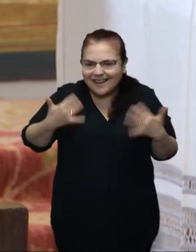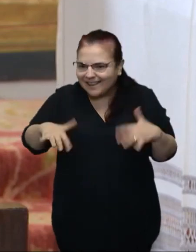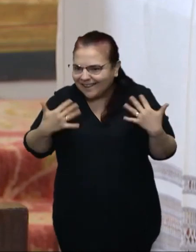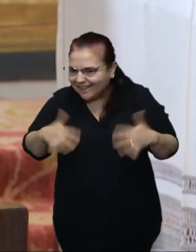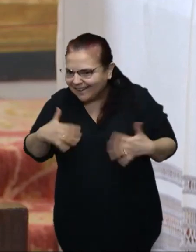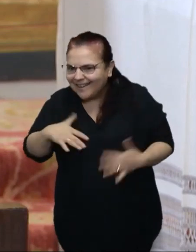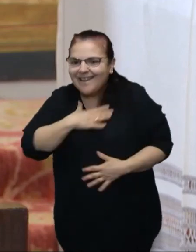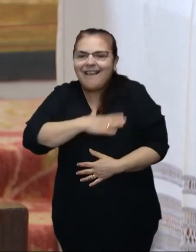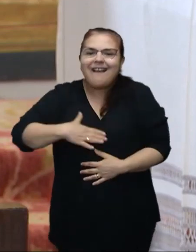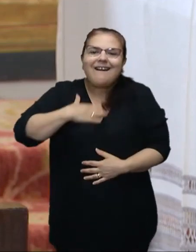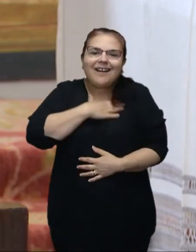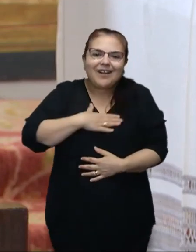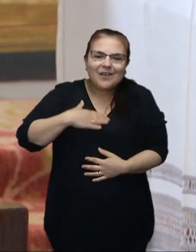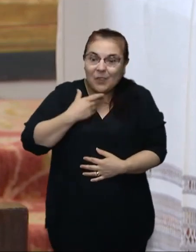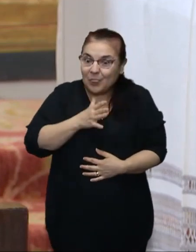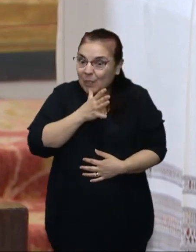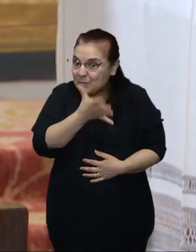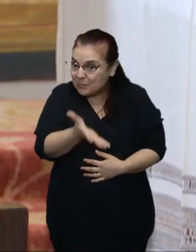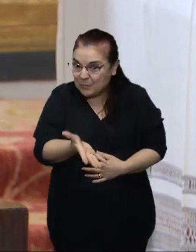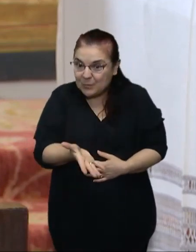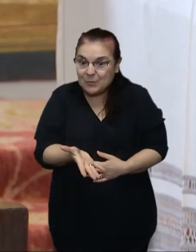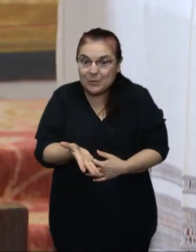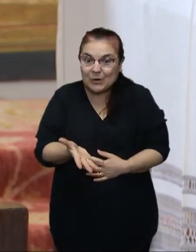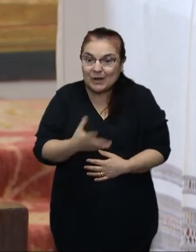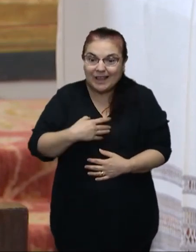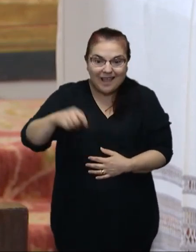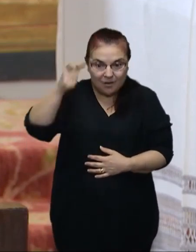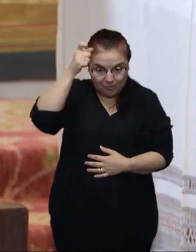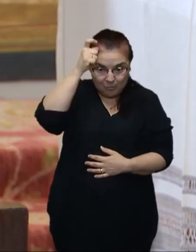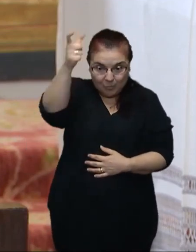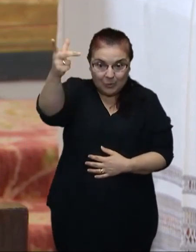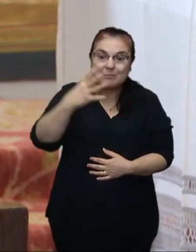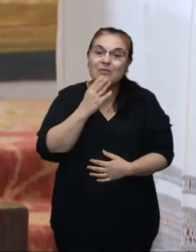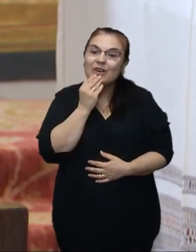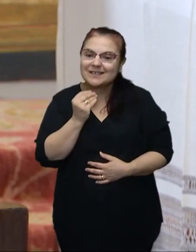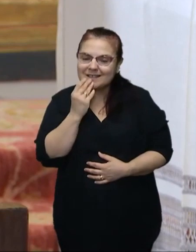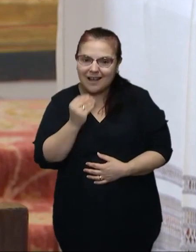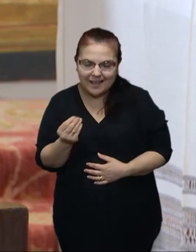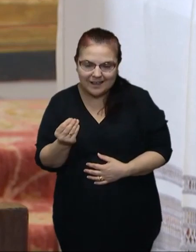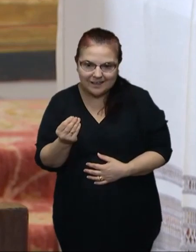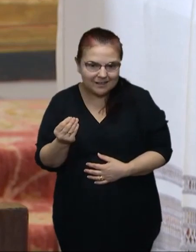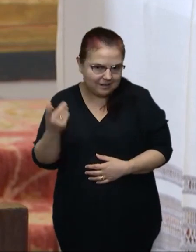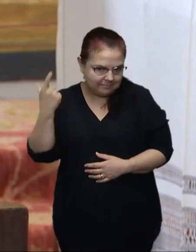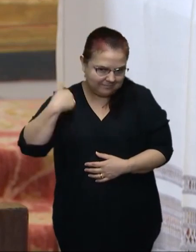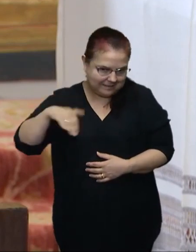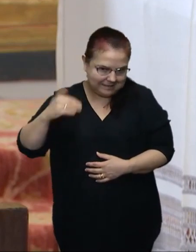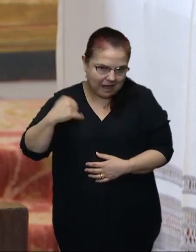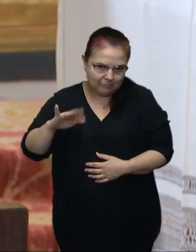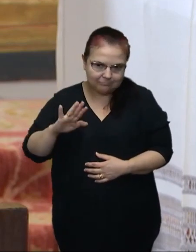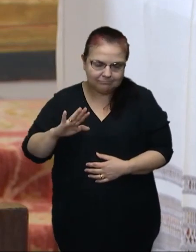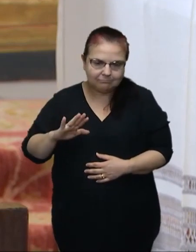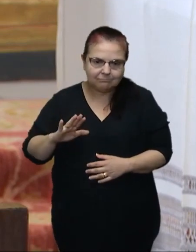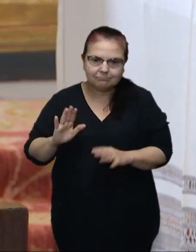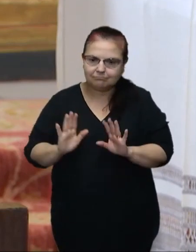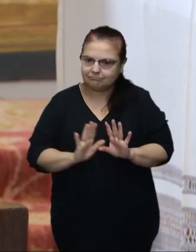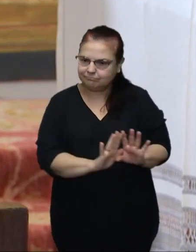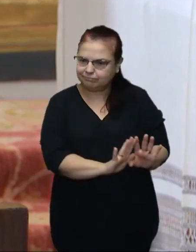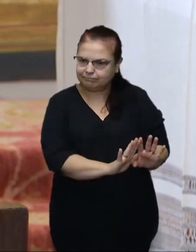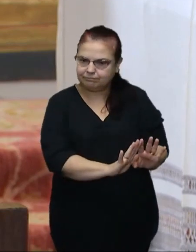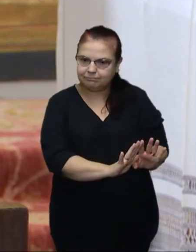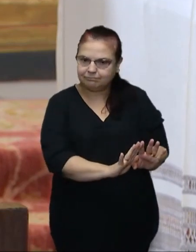y de gozo porque el pueblo de Israel había dejado ya